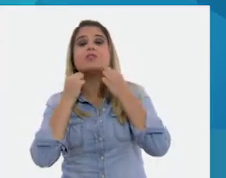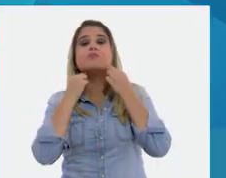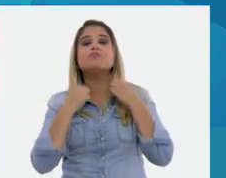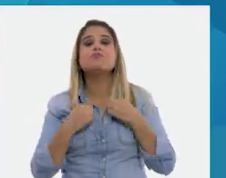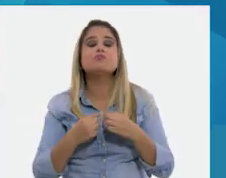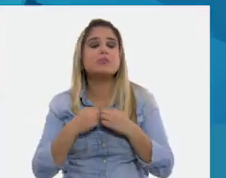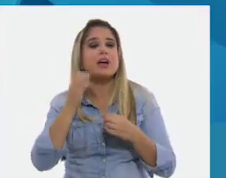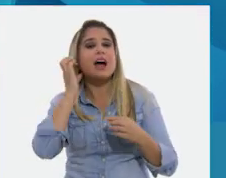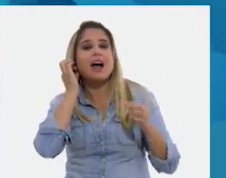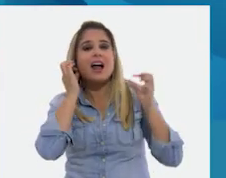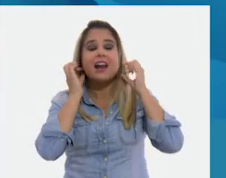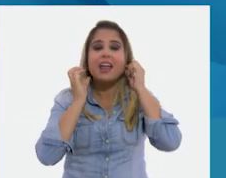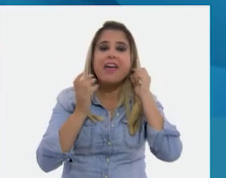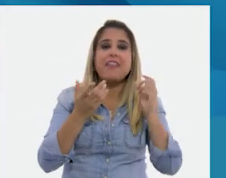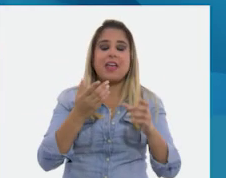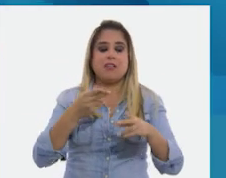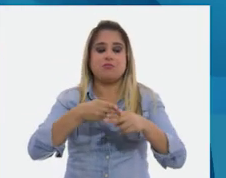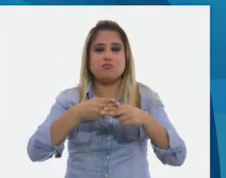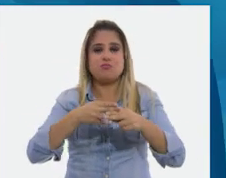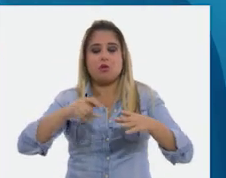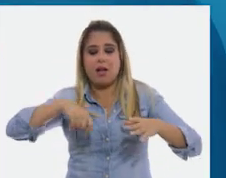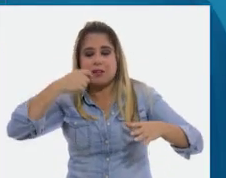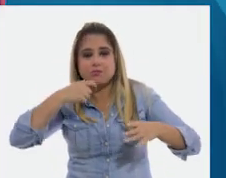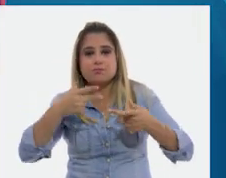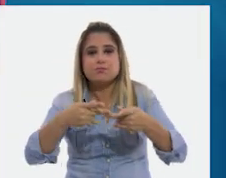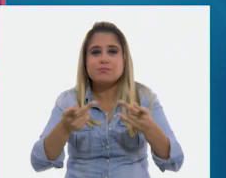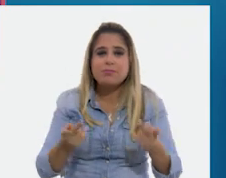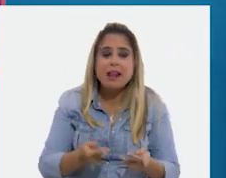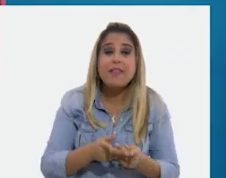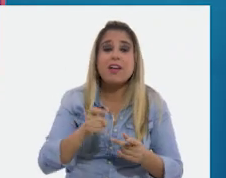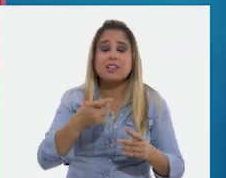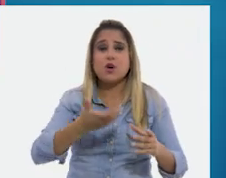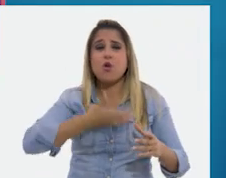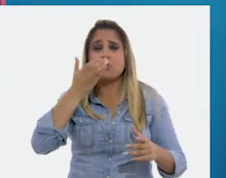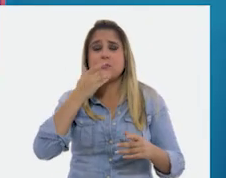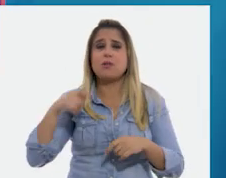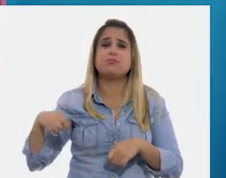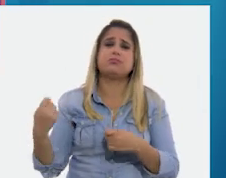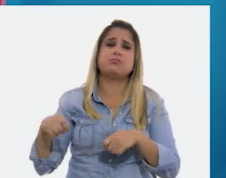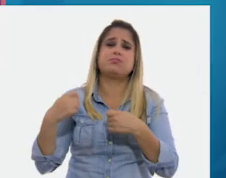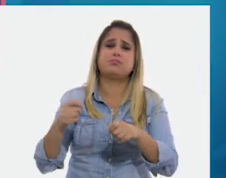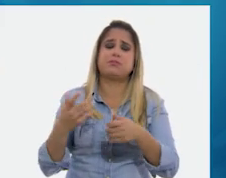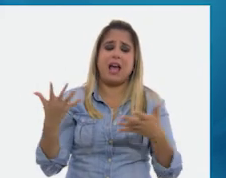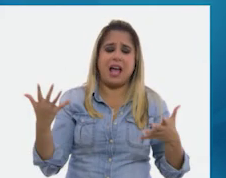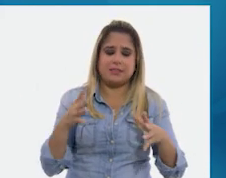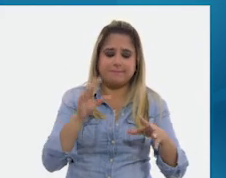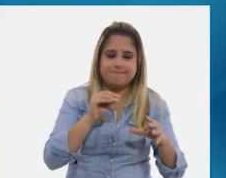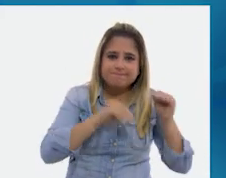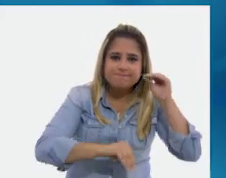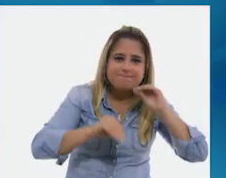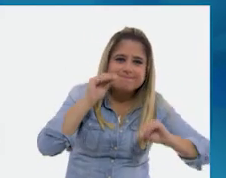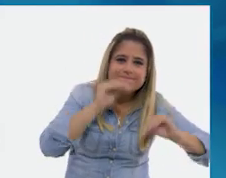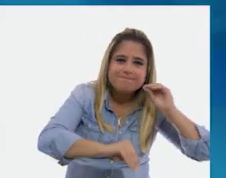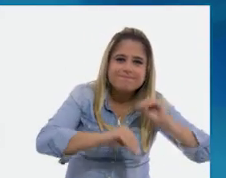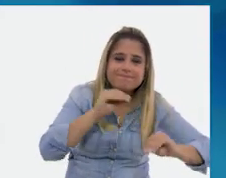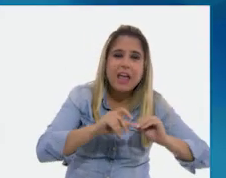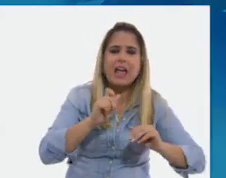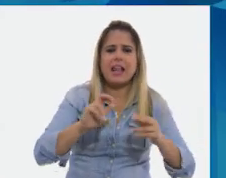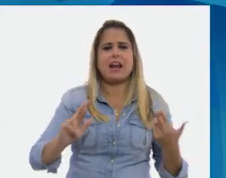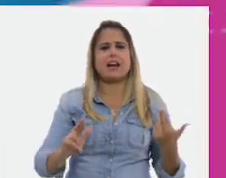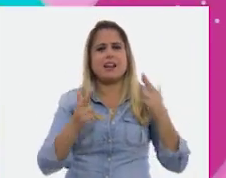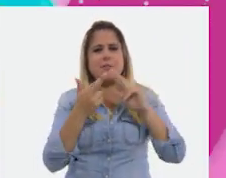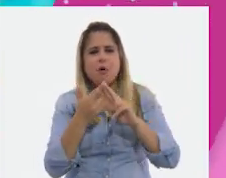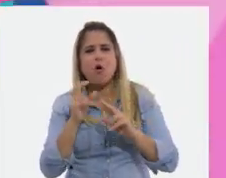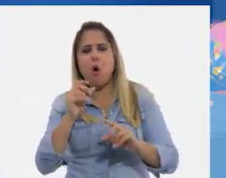en utensilios y hasta en dulces típicos sus creencias, tradiciones, símbolos religiosos o como es